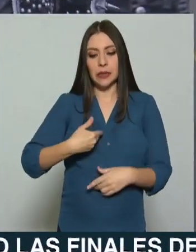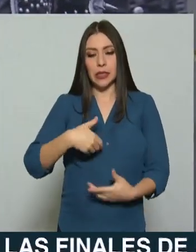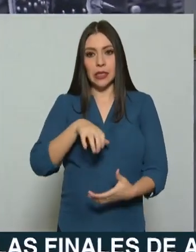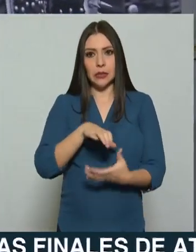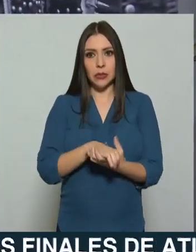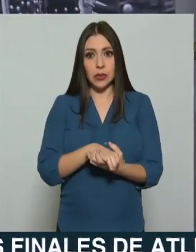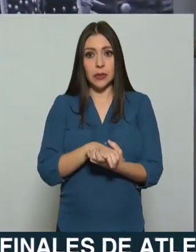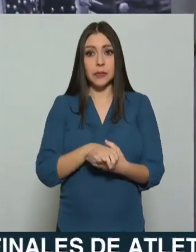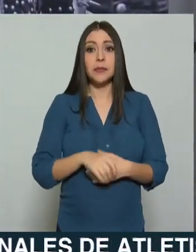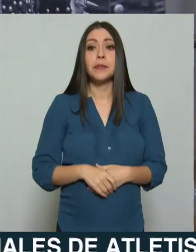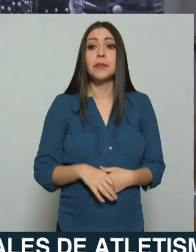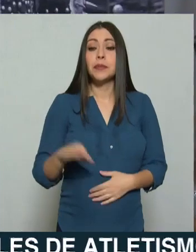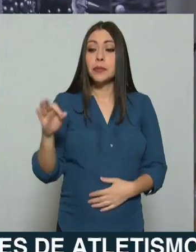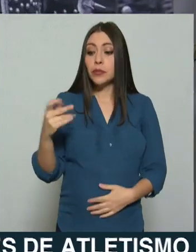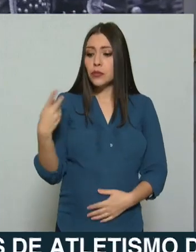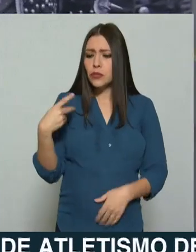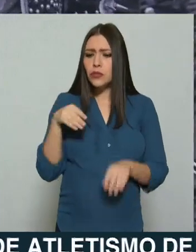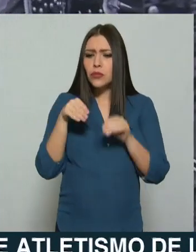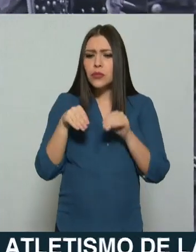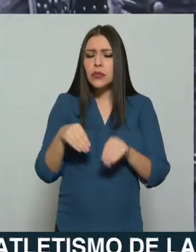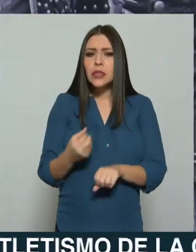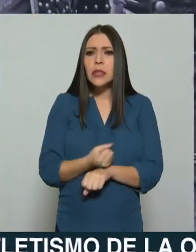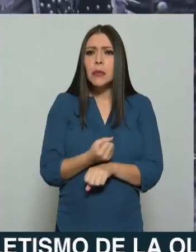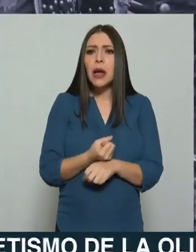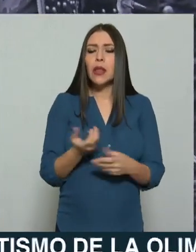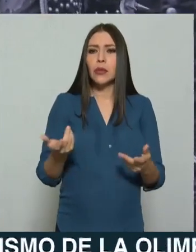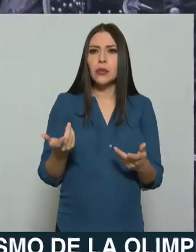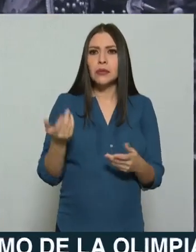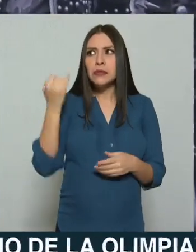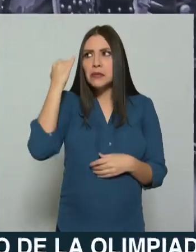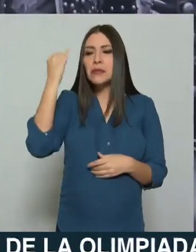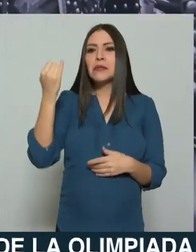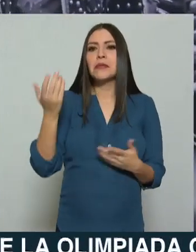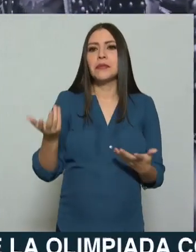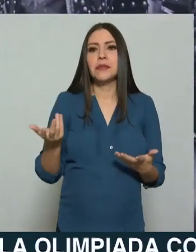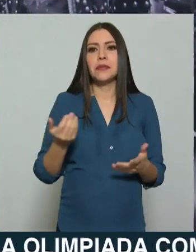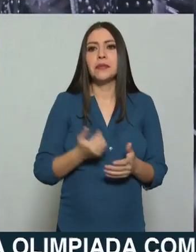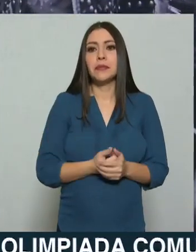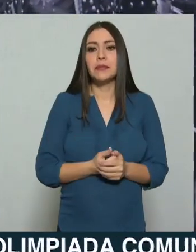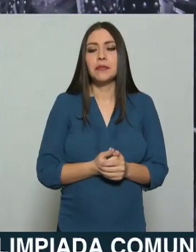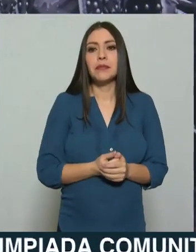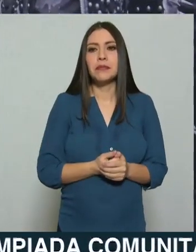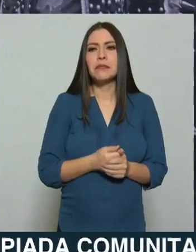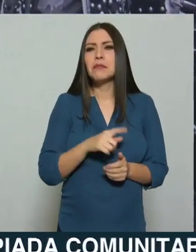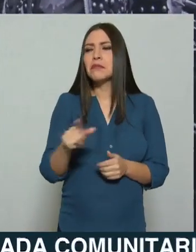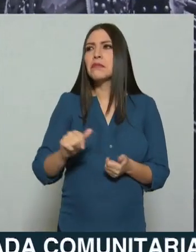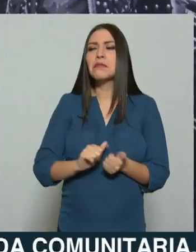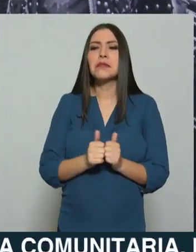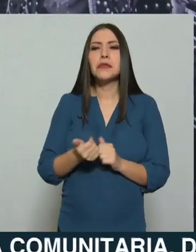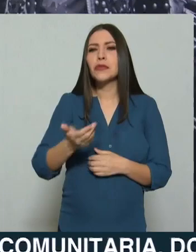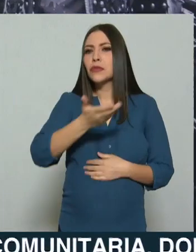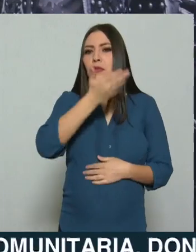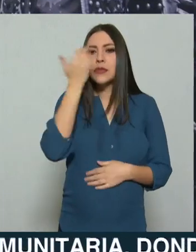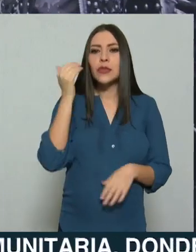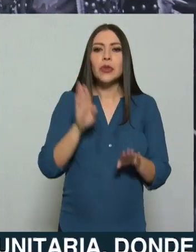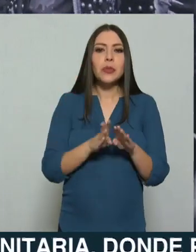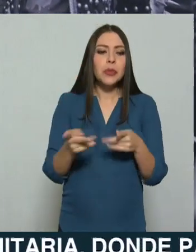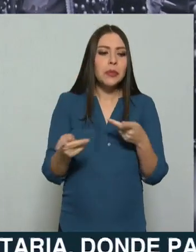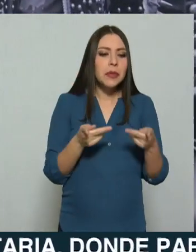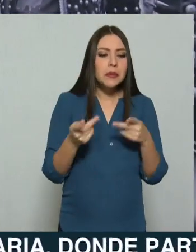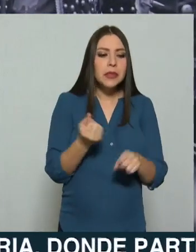oye negro, ¿y si empezamos a hacer calzado, solo lo vendíamos? Y sin saber nada sobre la elaboración del